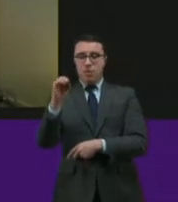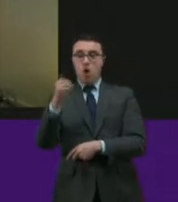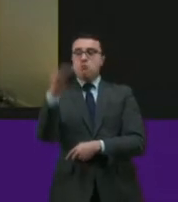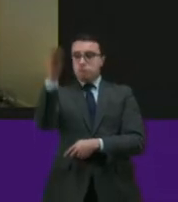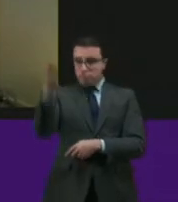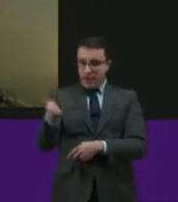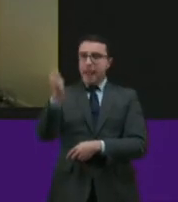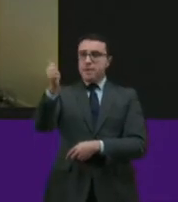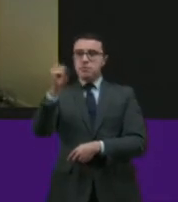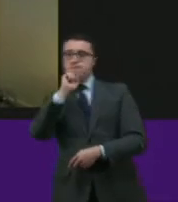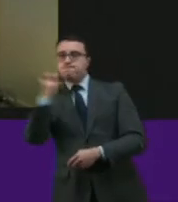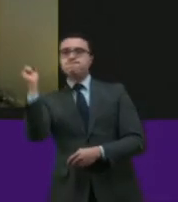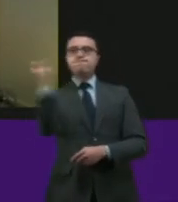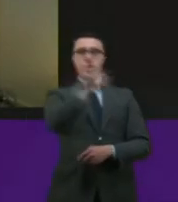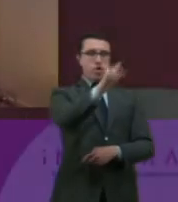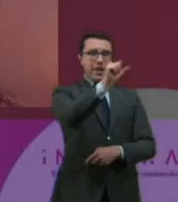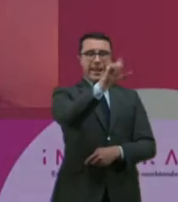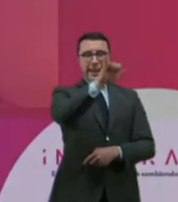la primera pregunta a Alejandro.